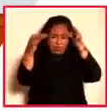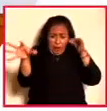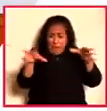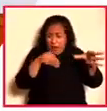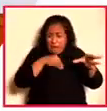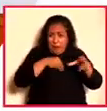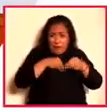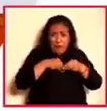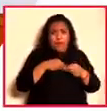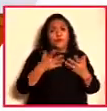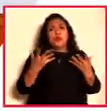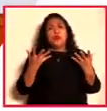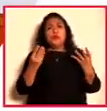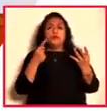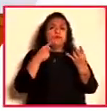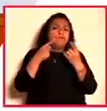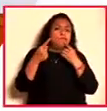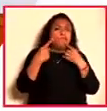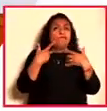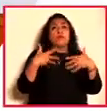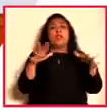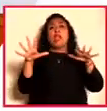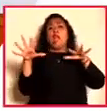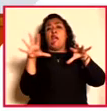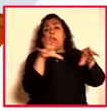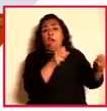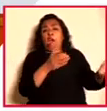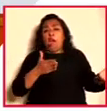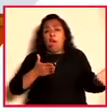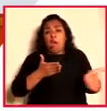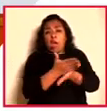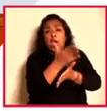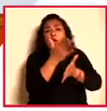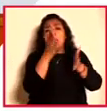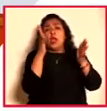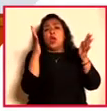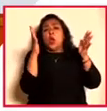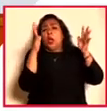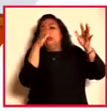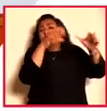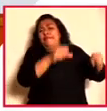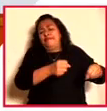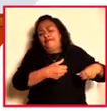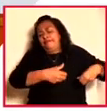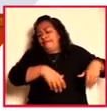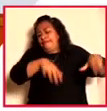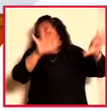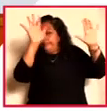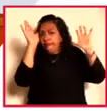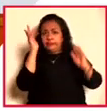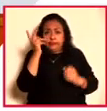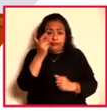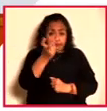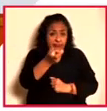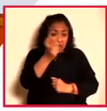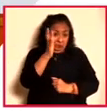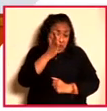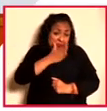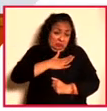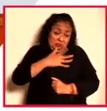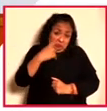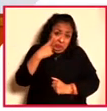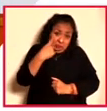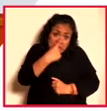Muchos se ponen a discutir que si fue invasión, que si fue conquista. En fin, eso yo considero que es